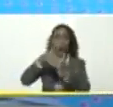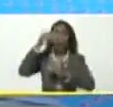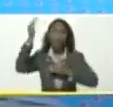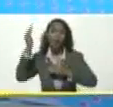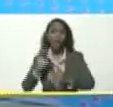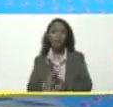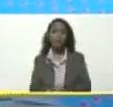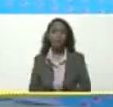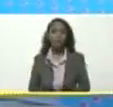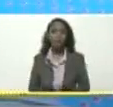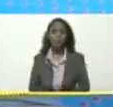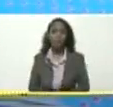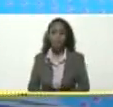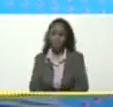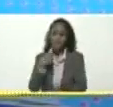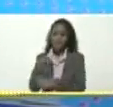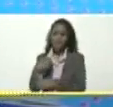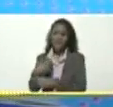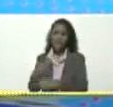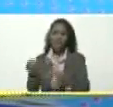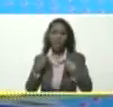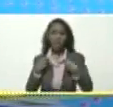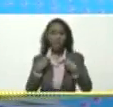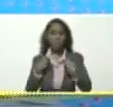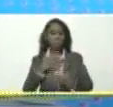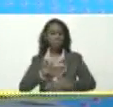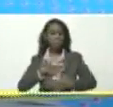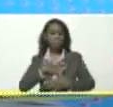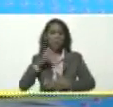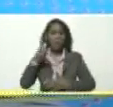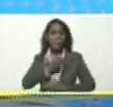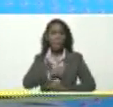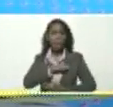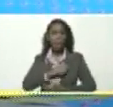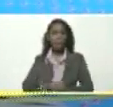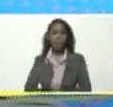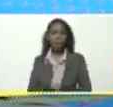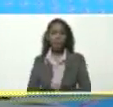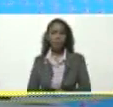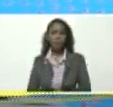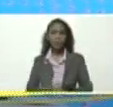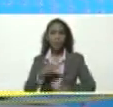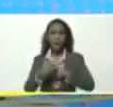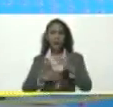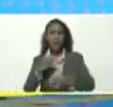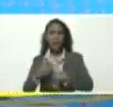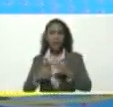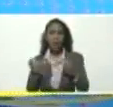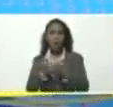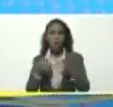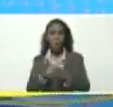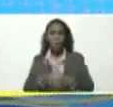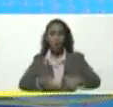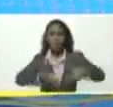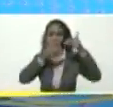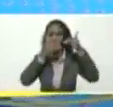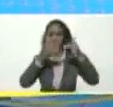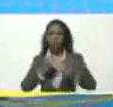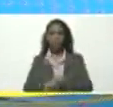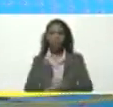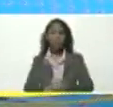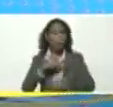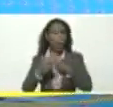financiados y viviendo en España, y conformando bandas, grupos terroristas